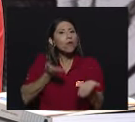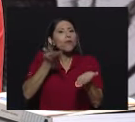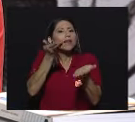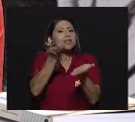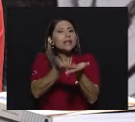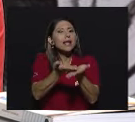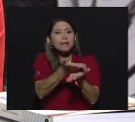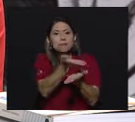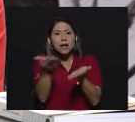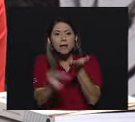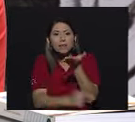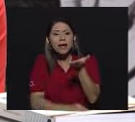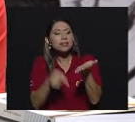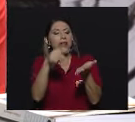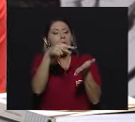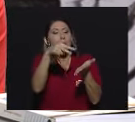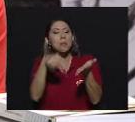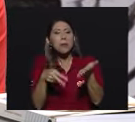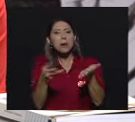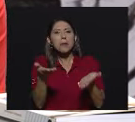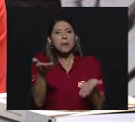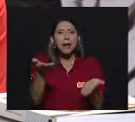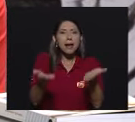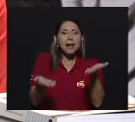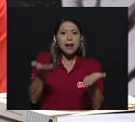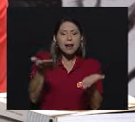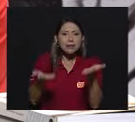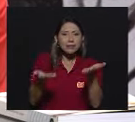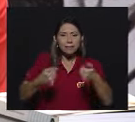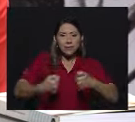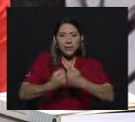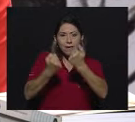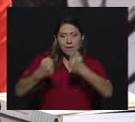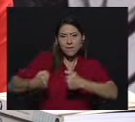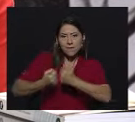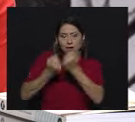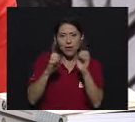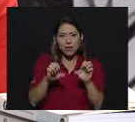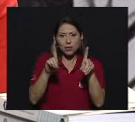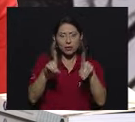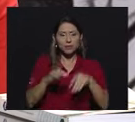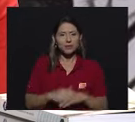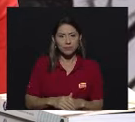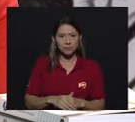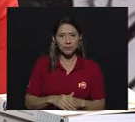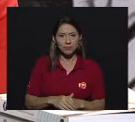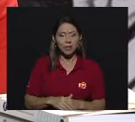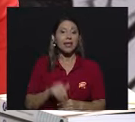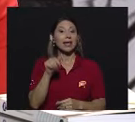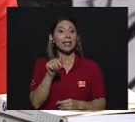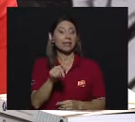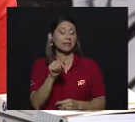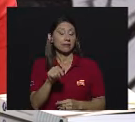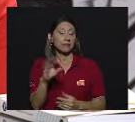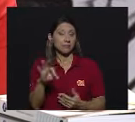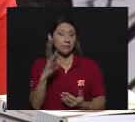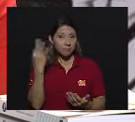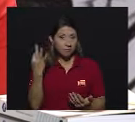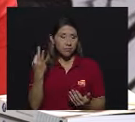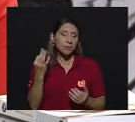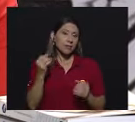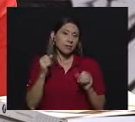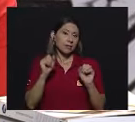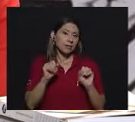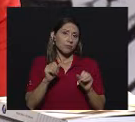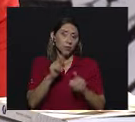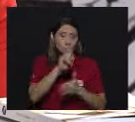al país un balance sobre los desafíos que el país tiene en materia de educación y de esta manera, de alguna